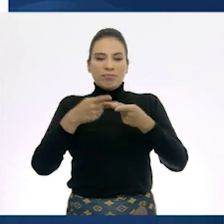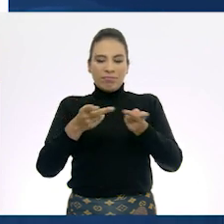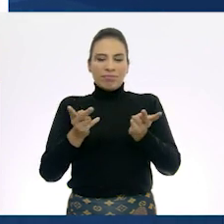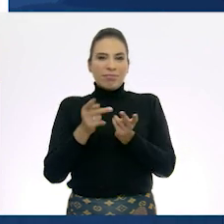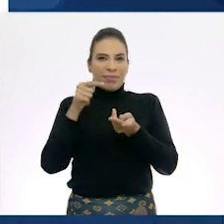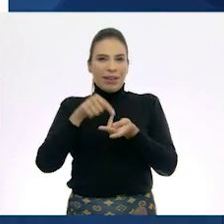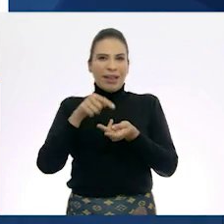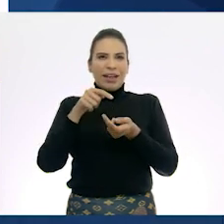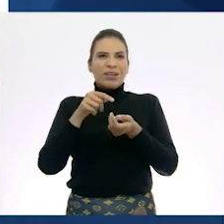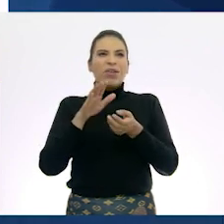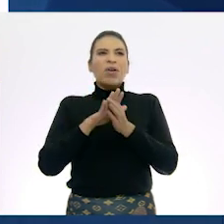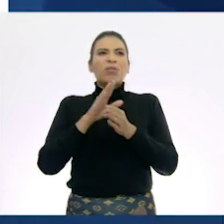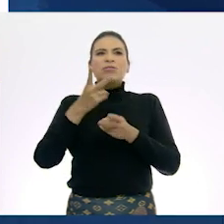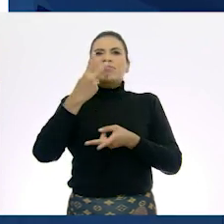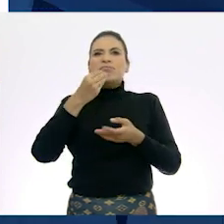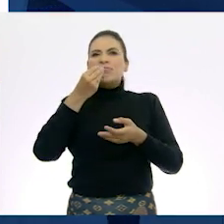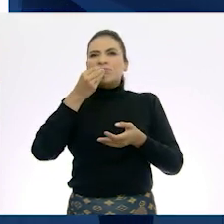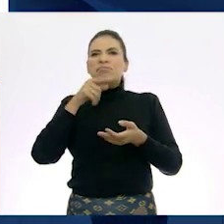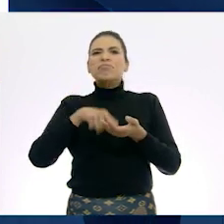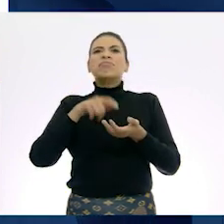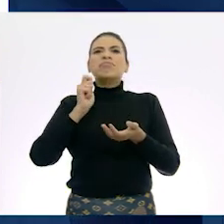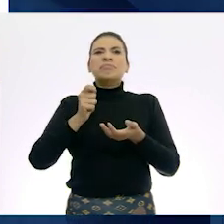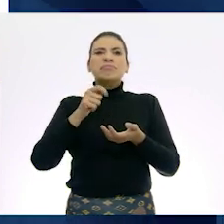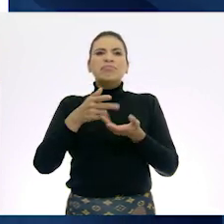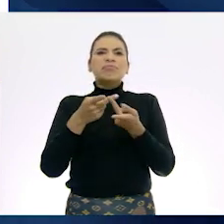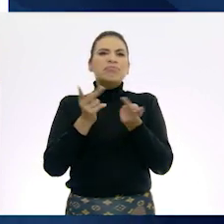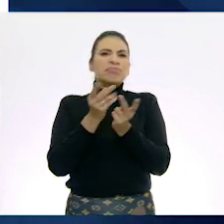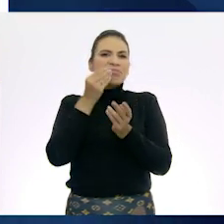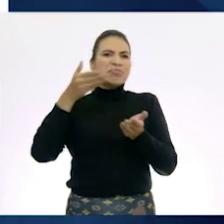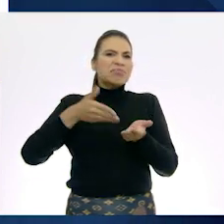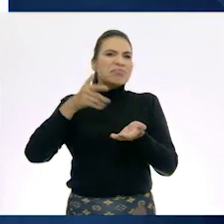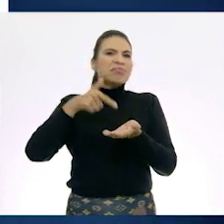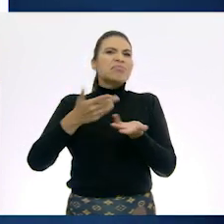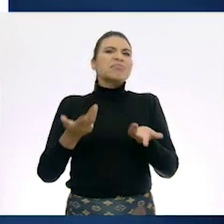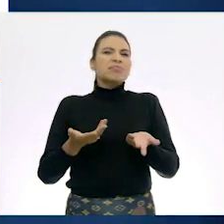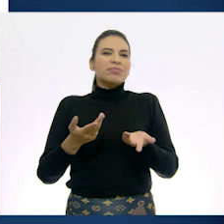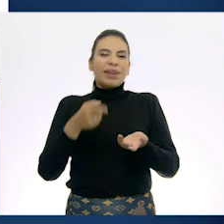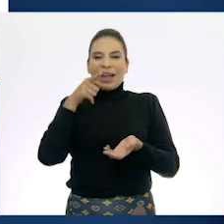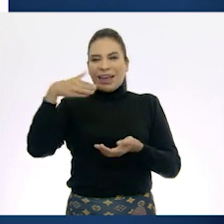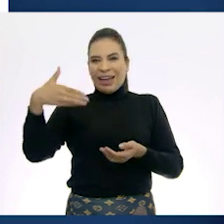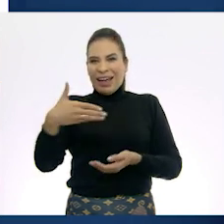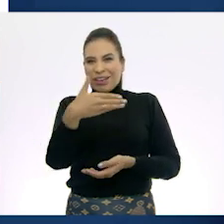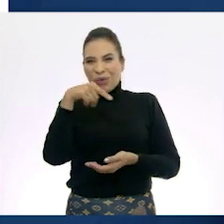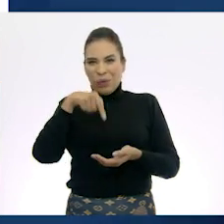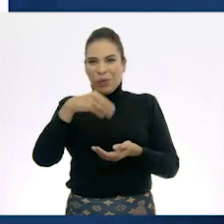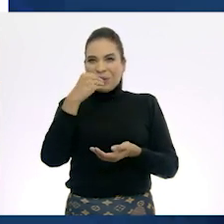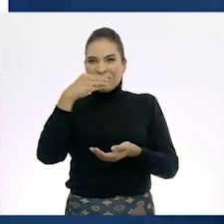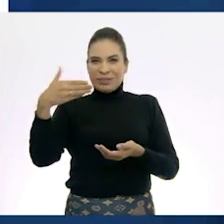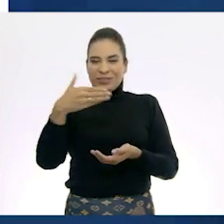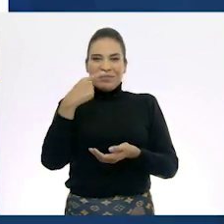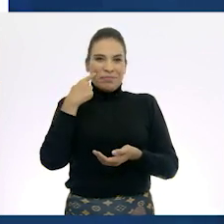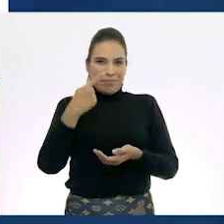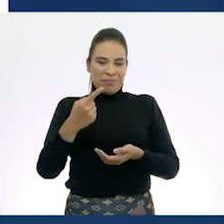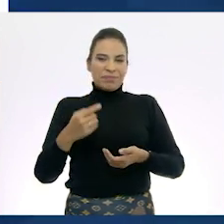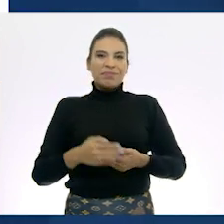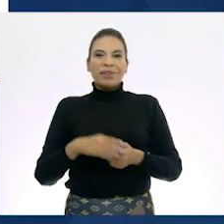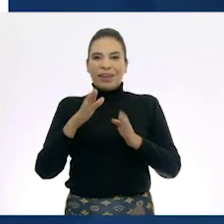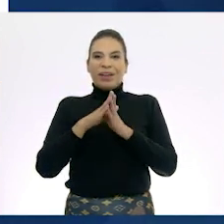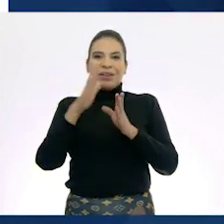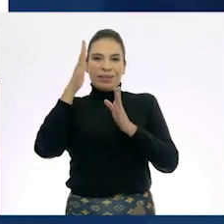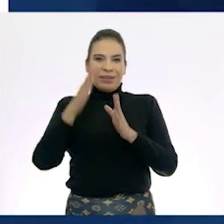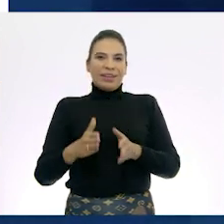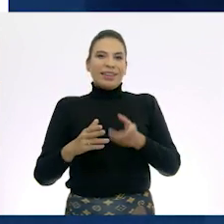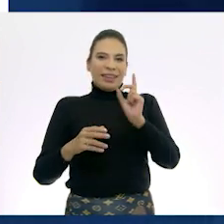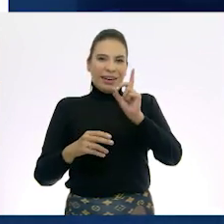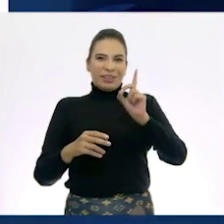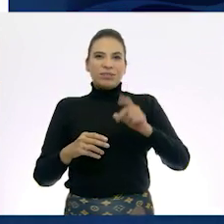dónde crees que pudo haberse originado este platillo? De ese atuncito que tenemos del lado derecho. Muy bien,